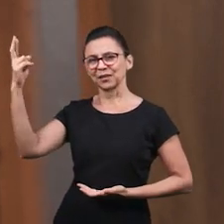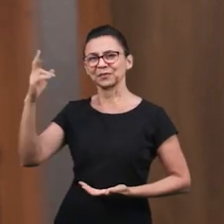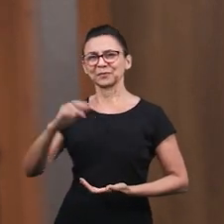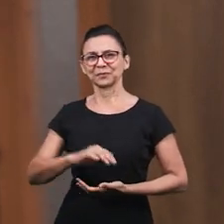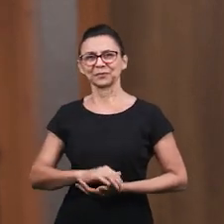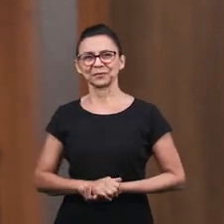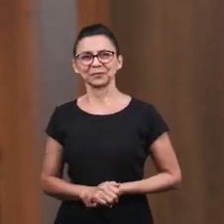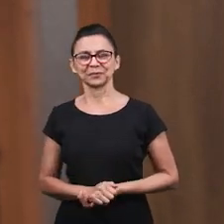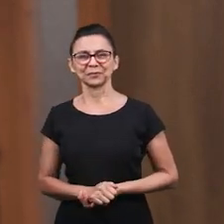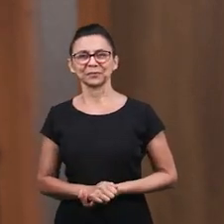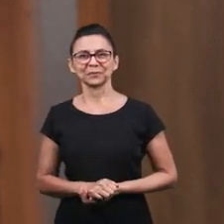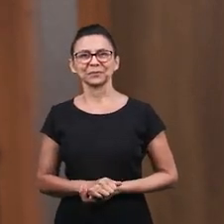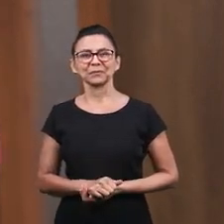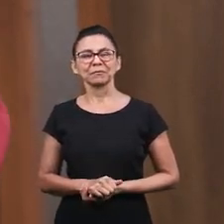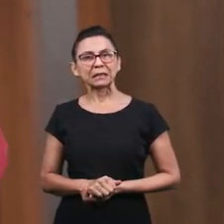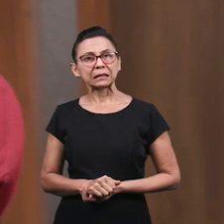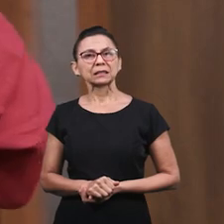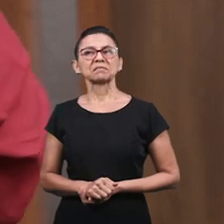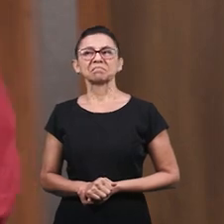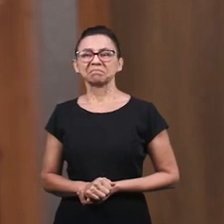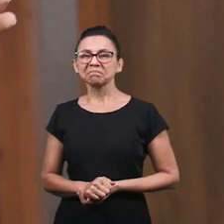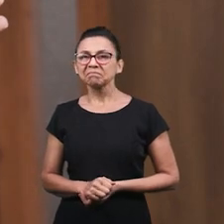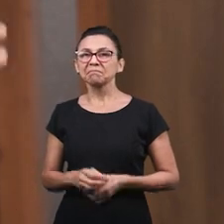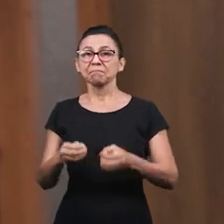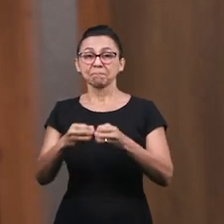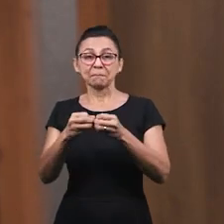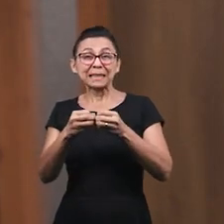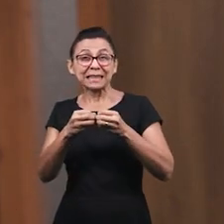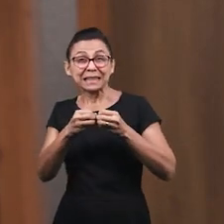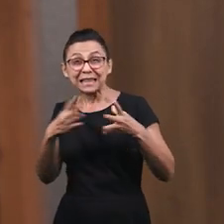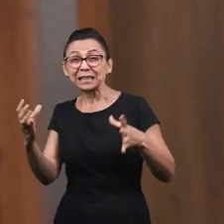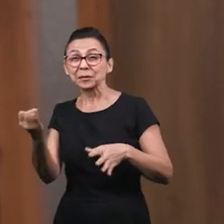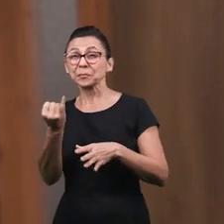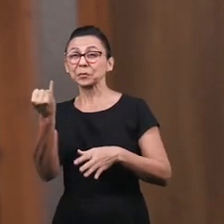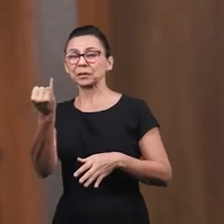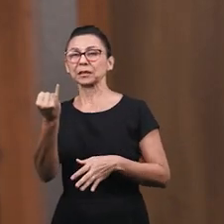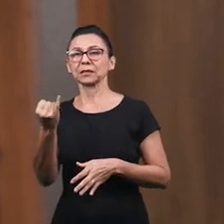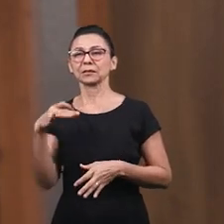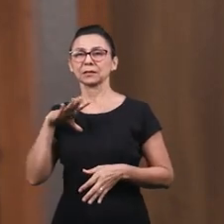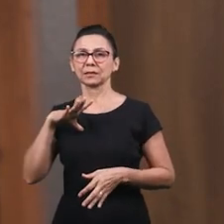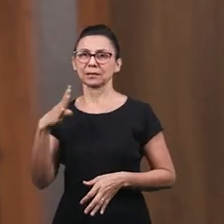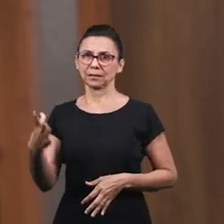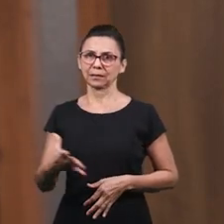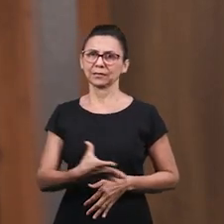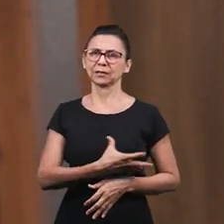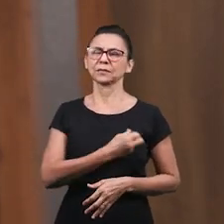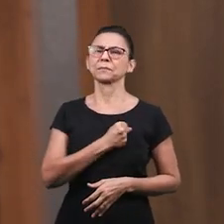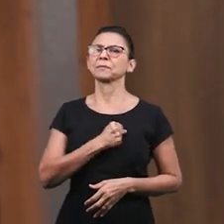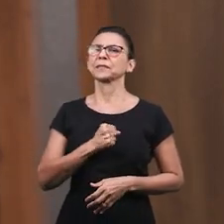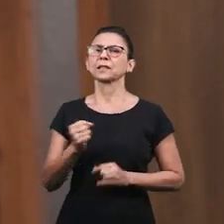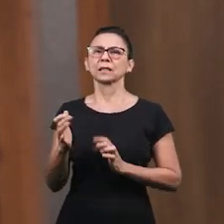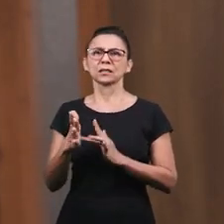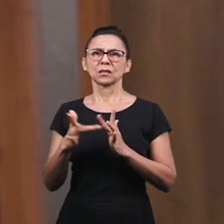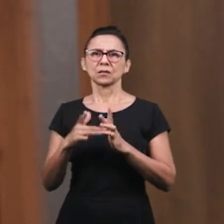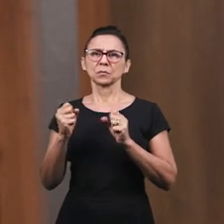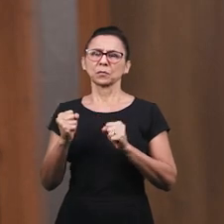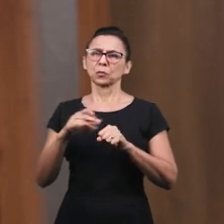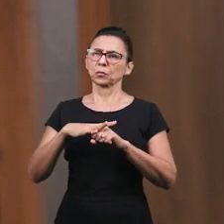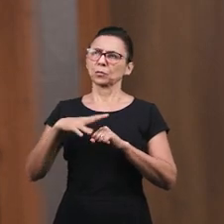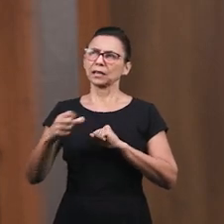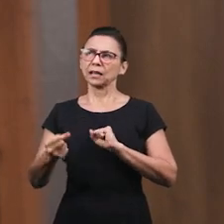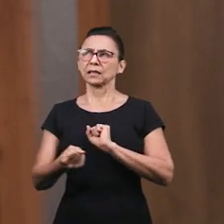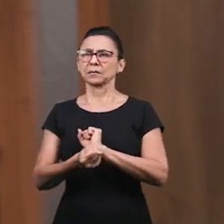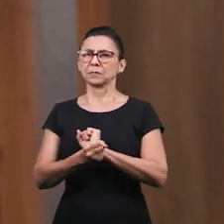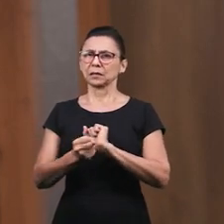Jesús. Y ese es el mayor milagro que Jesús puede operar. Jesús tiene poder para curar, para liberar,